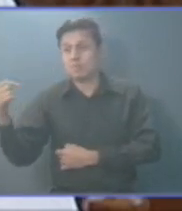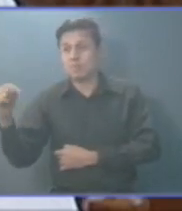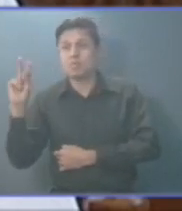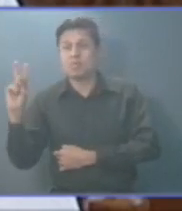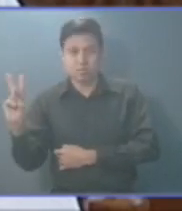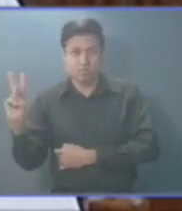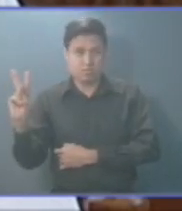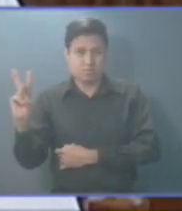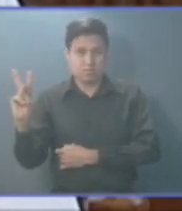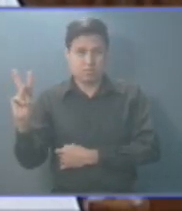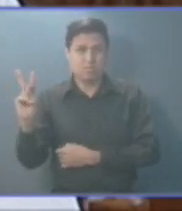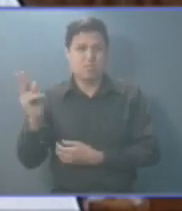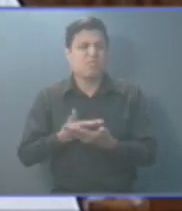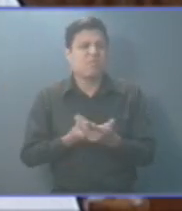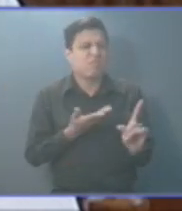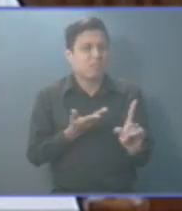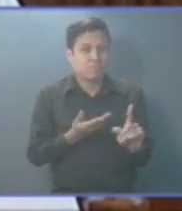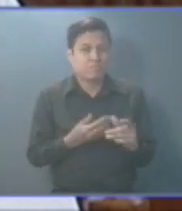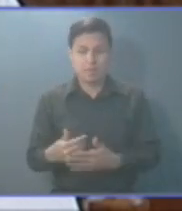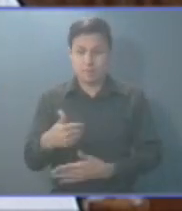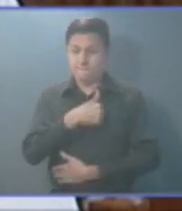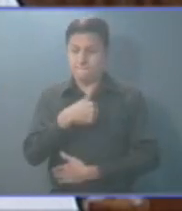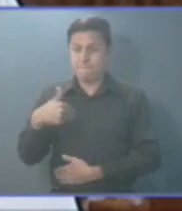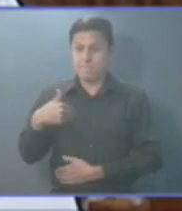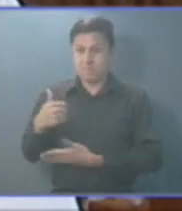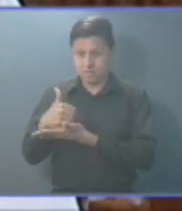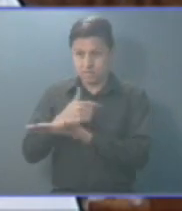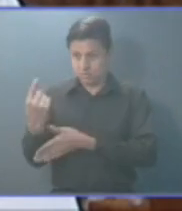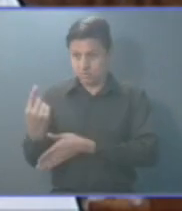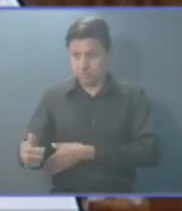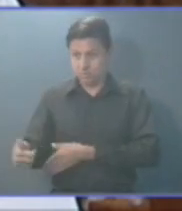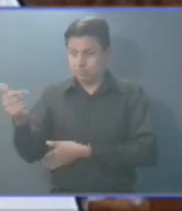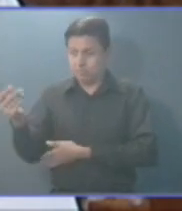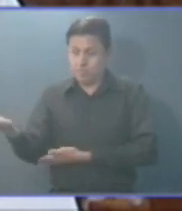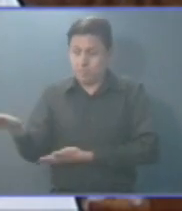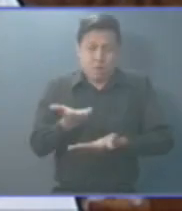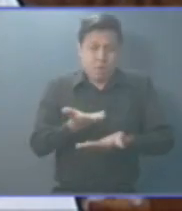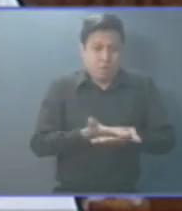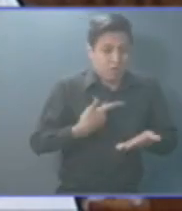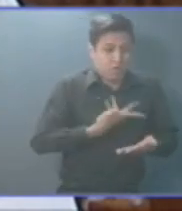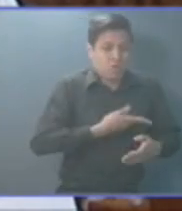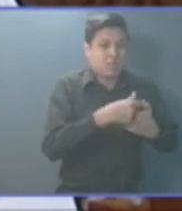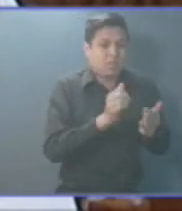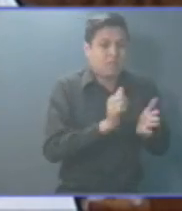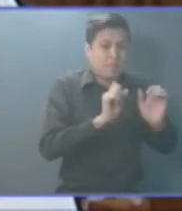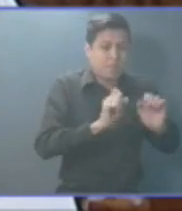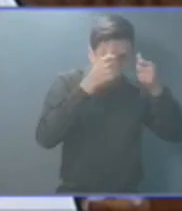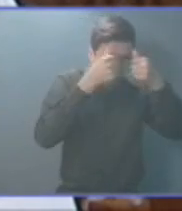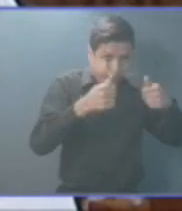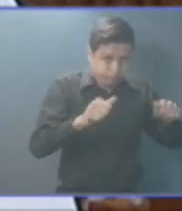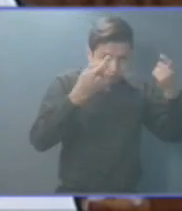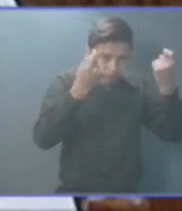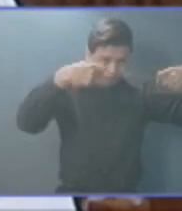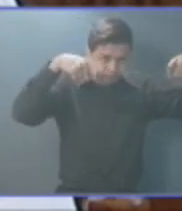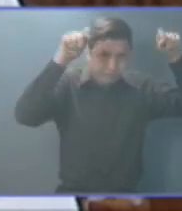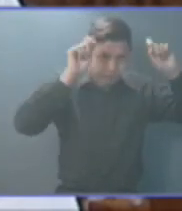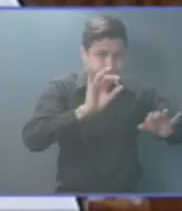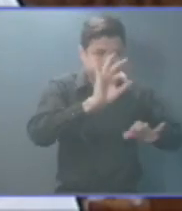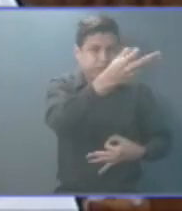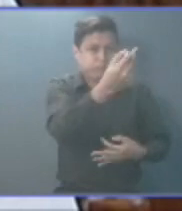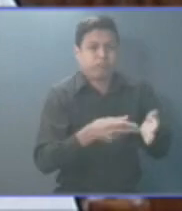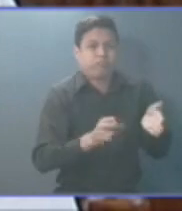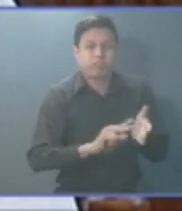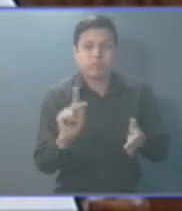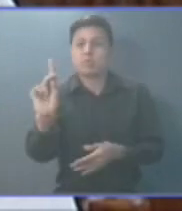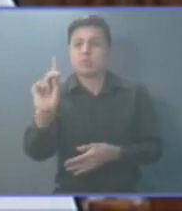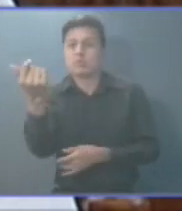2029-5-2020-2, que contiene solicitud del ministro de Hacienda en el sentido se apruebe contrato de préstamo número